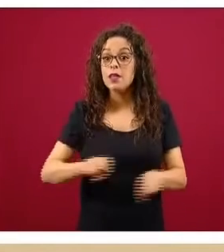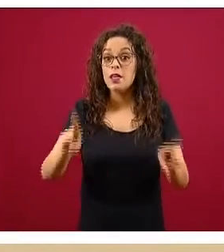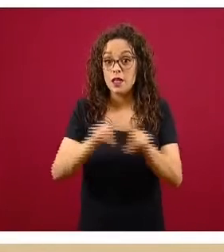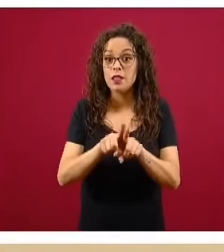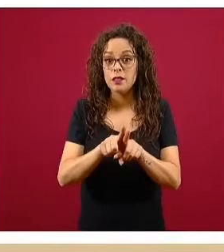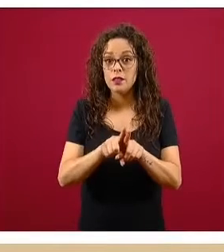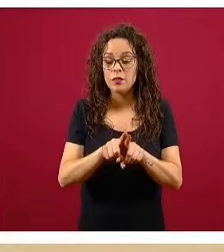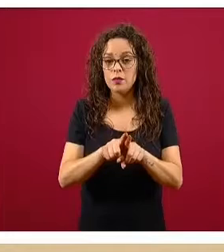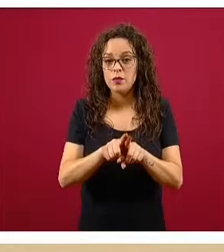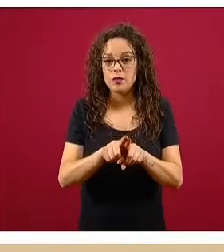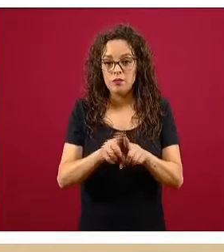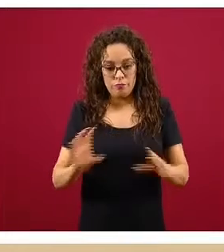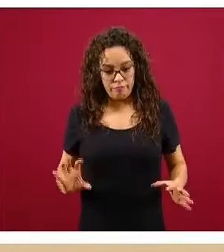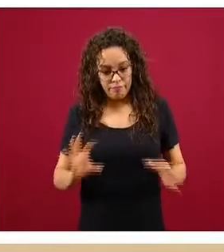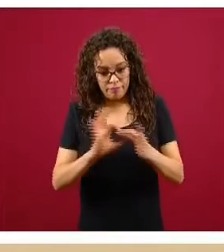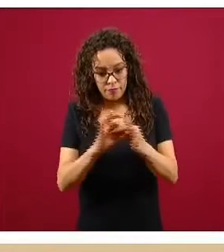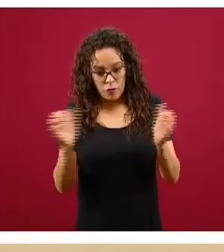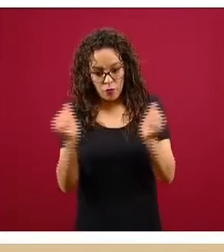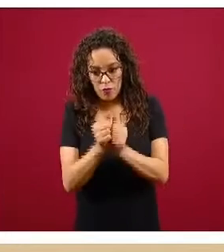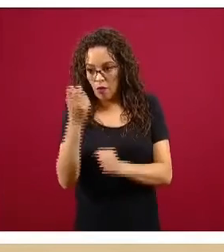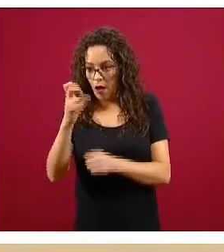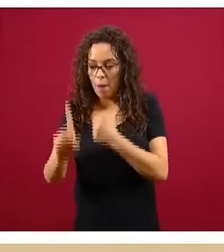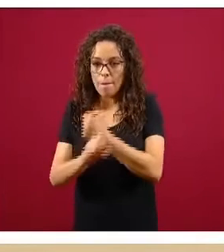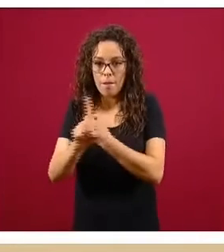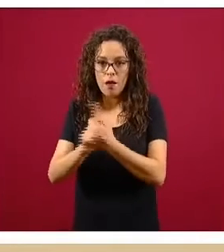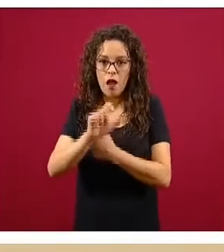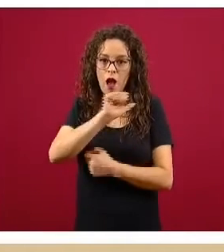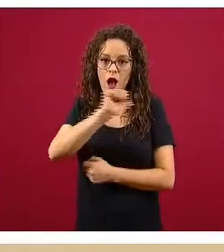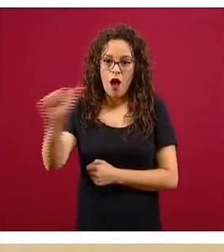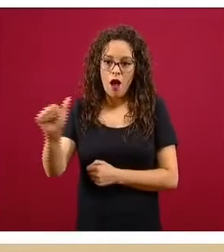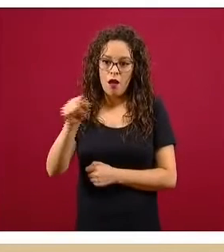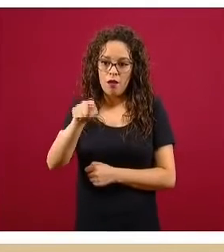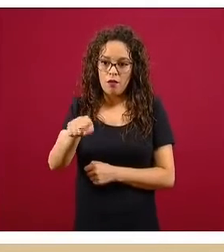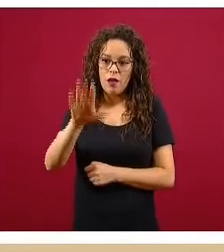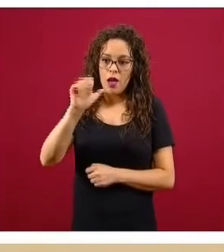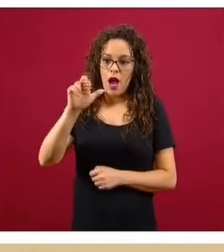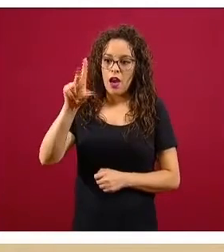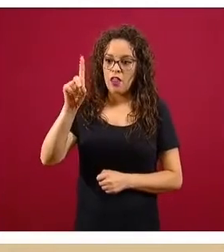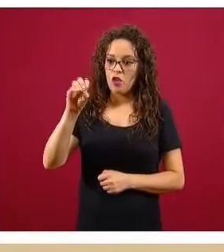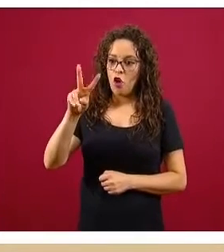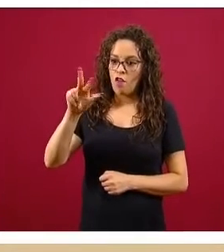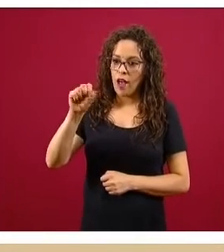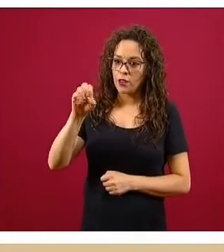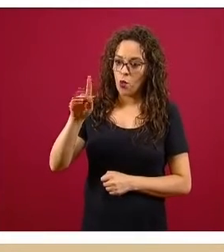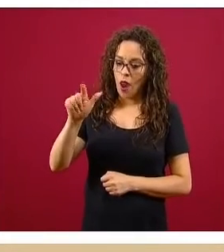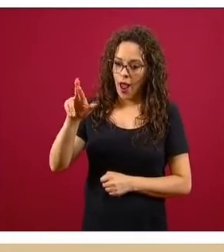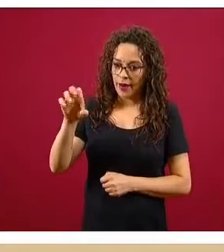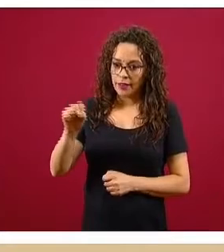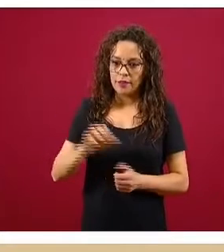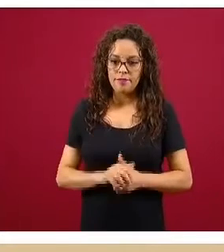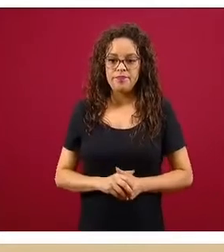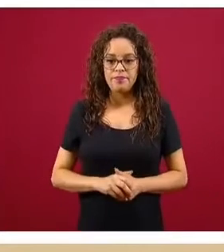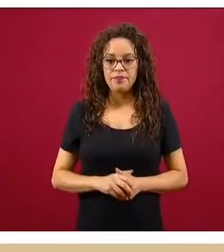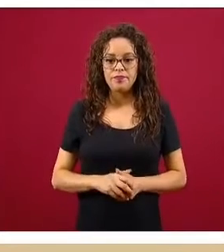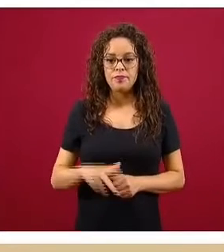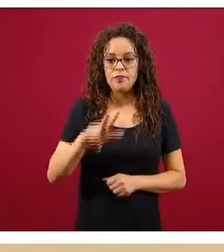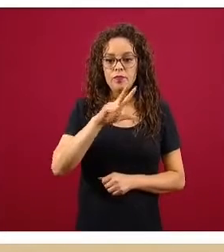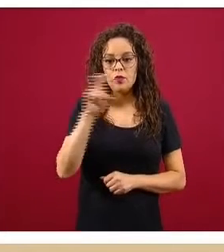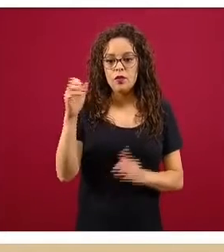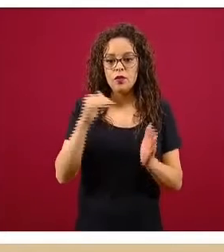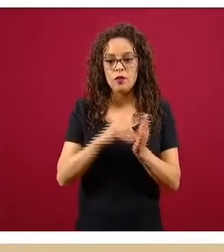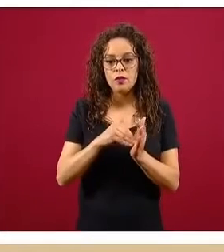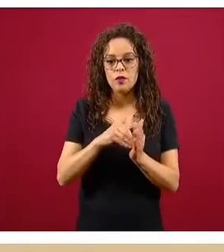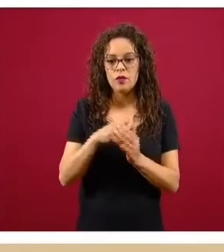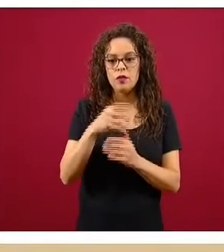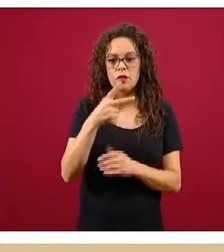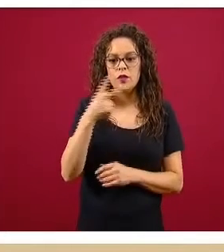igual relacionada con estos problemas cardiometabólicos. El tercer lugar son cánceres, son 85.754. Y después